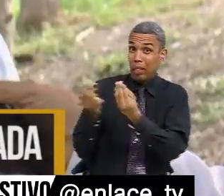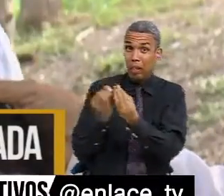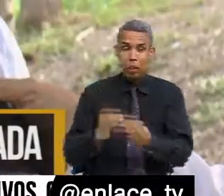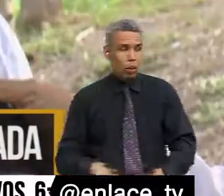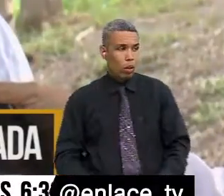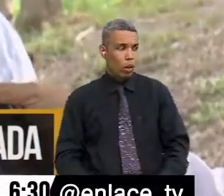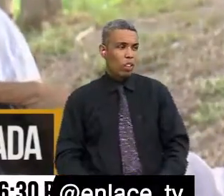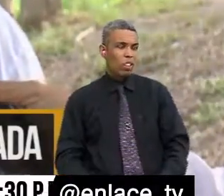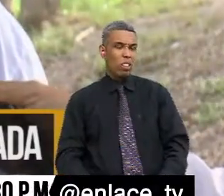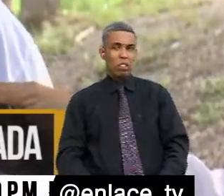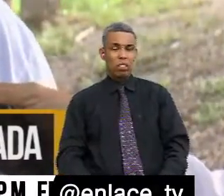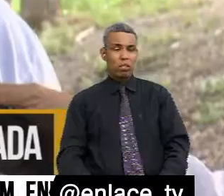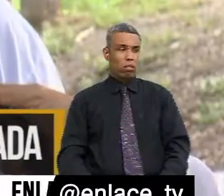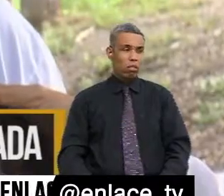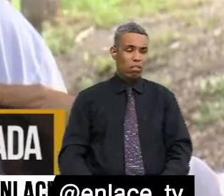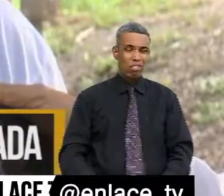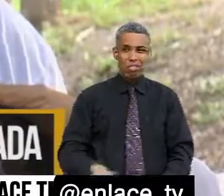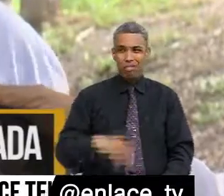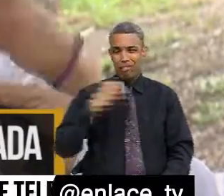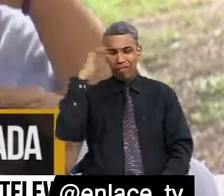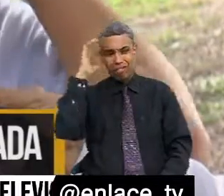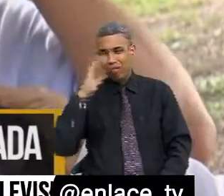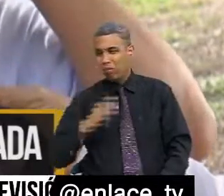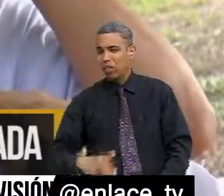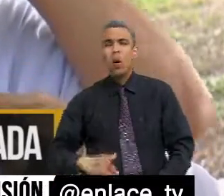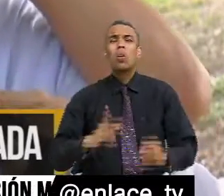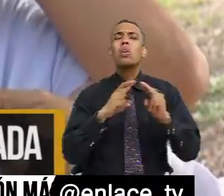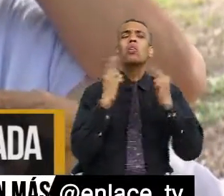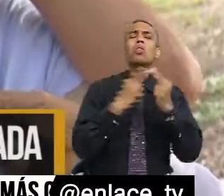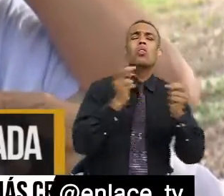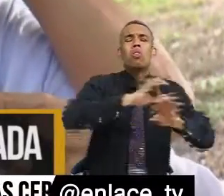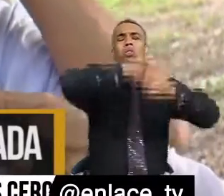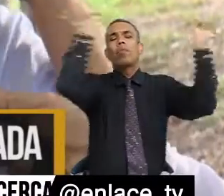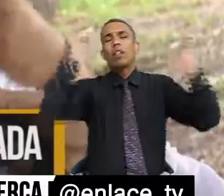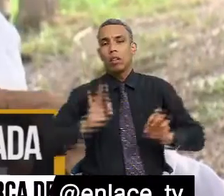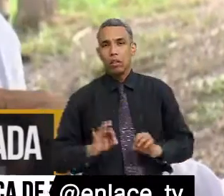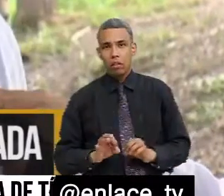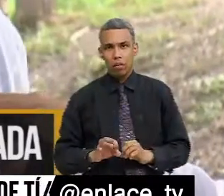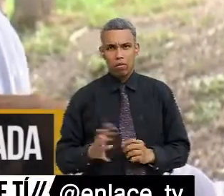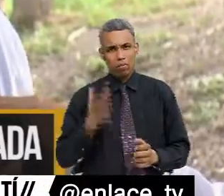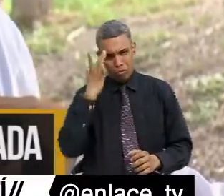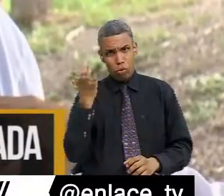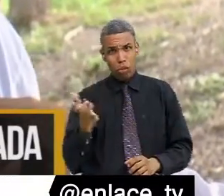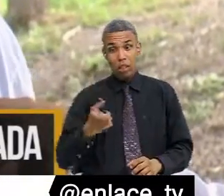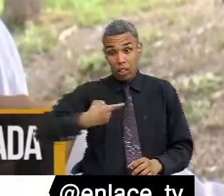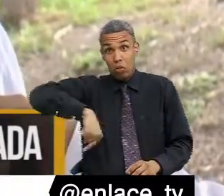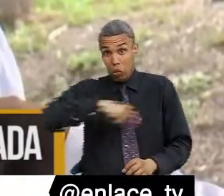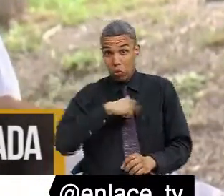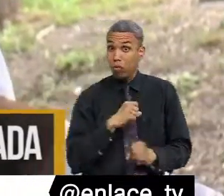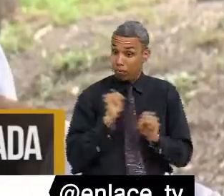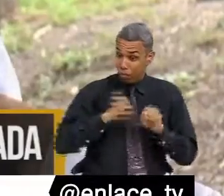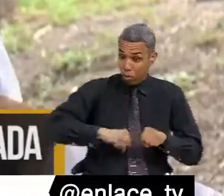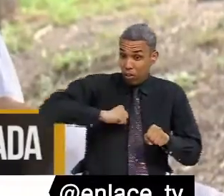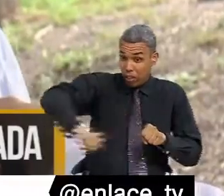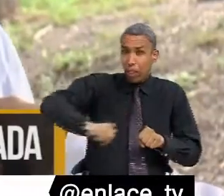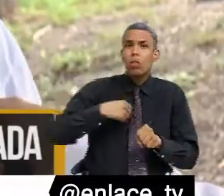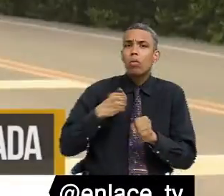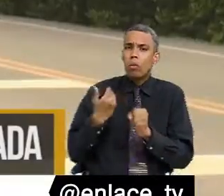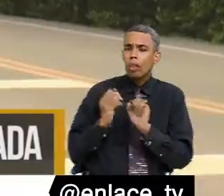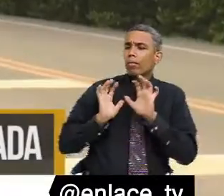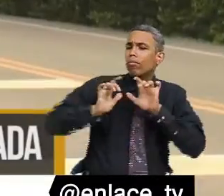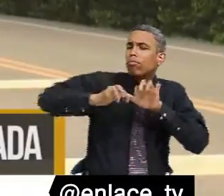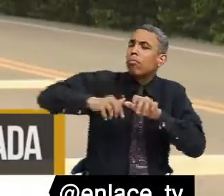grosera levantaron la reunión cuando se les exigió que nos entregaran los documentos de cómo iba a ser el tramo a